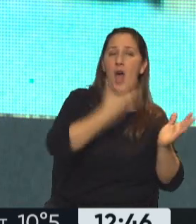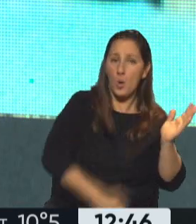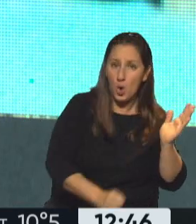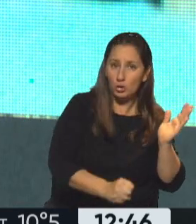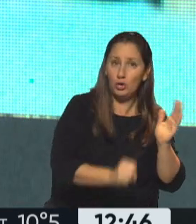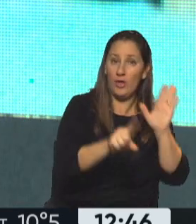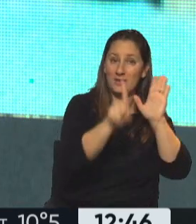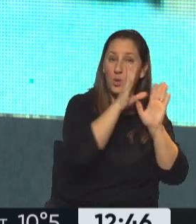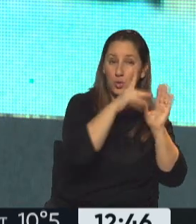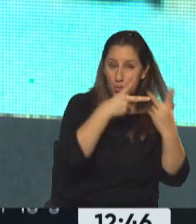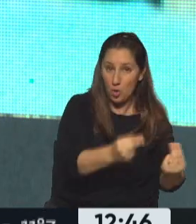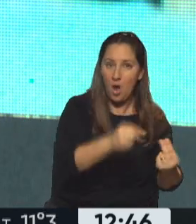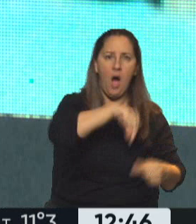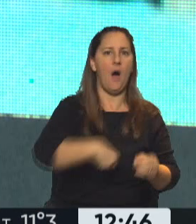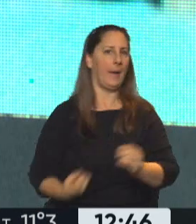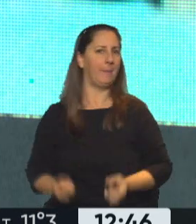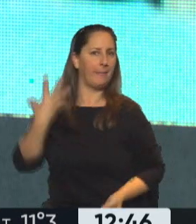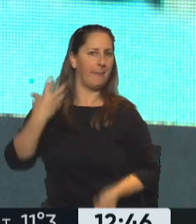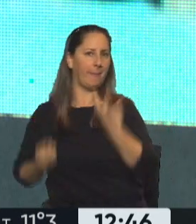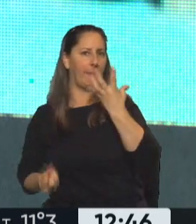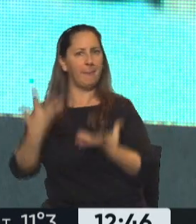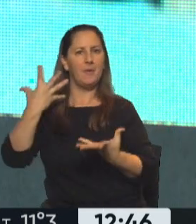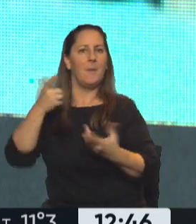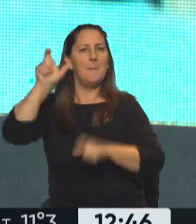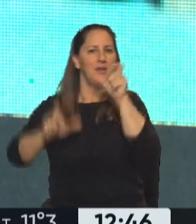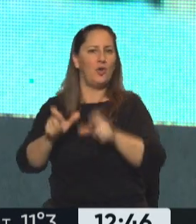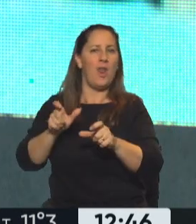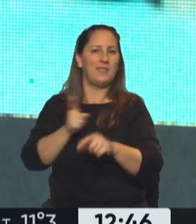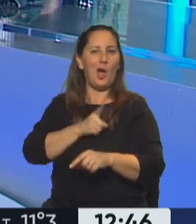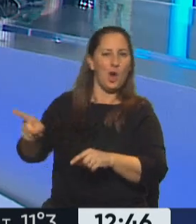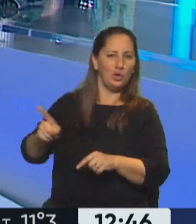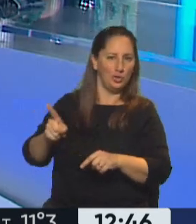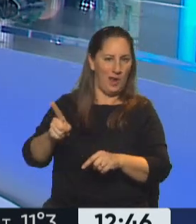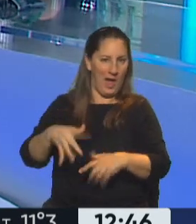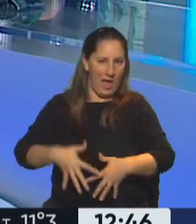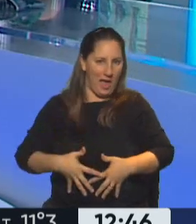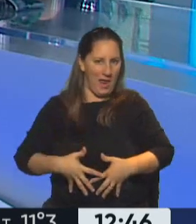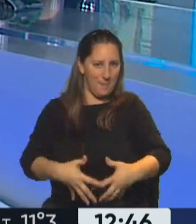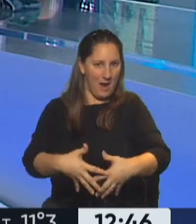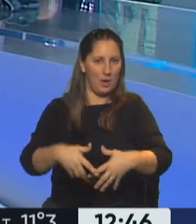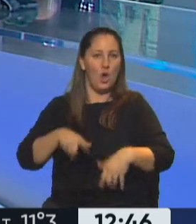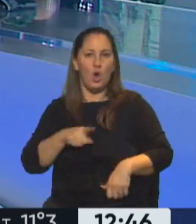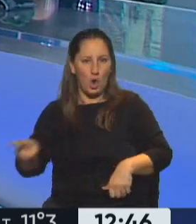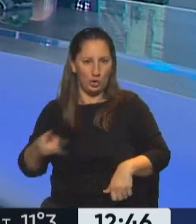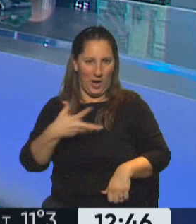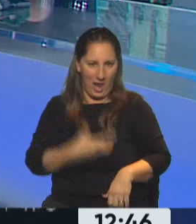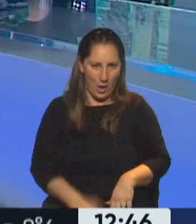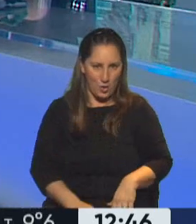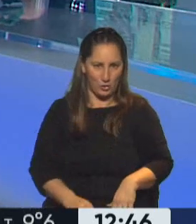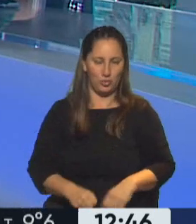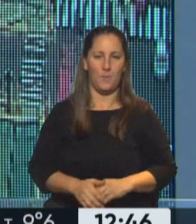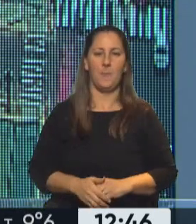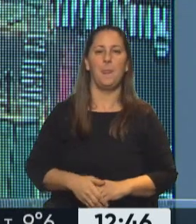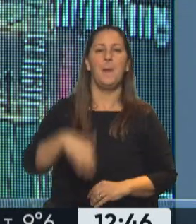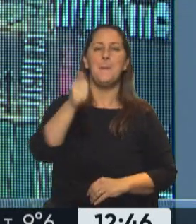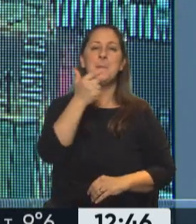sectores antiderechos, si se quiere, o aquellos que están en contra de la interrupción voluntaria del embarazo. Mazot, quien fue el